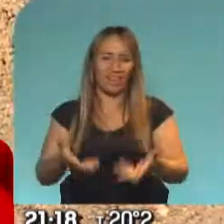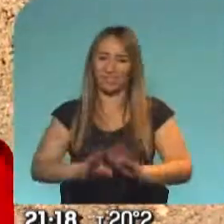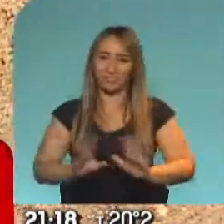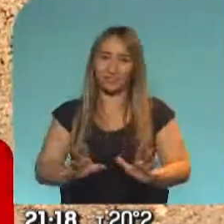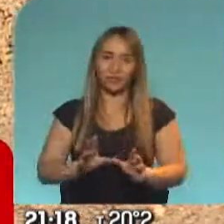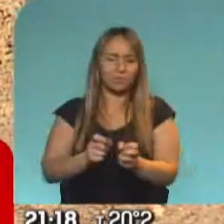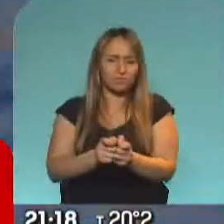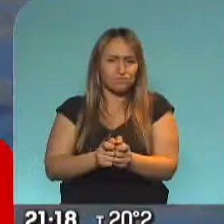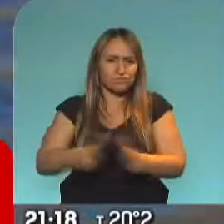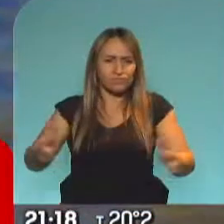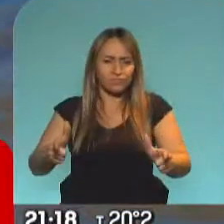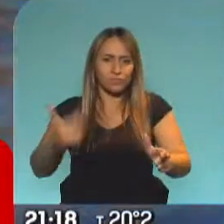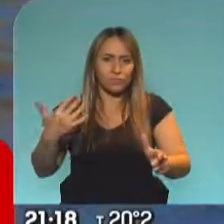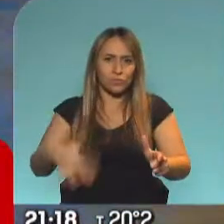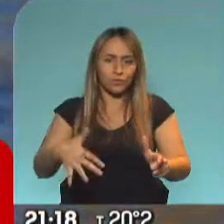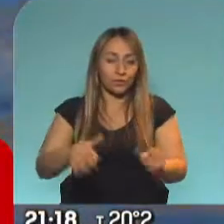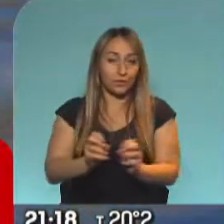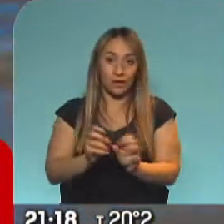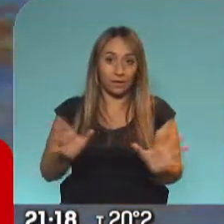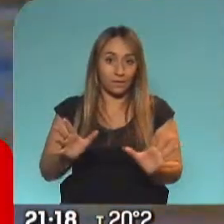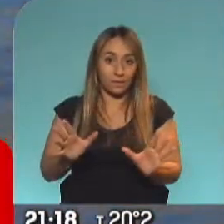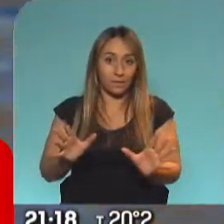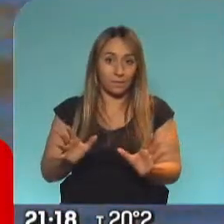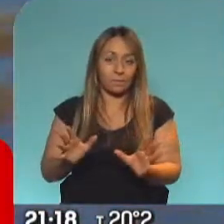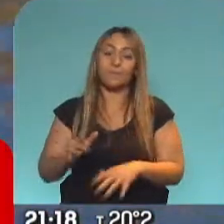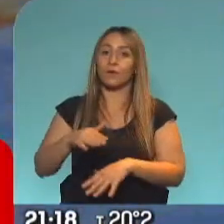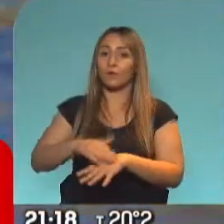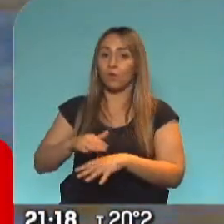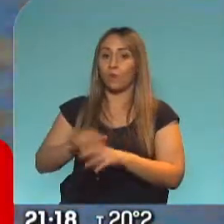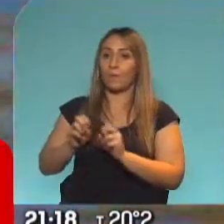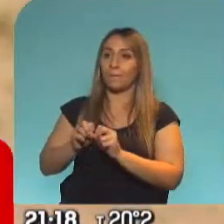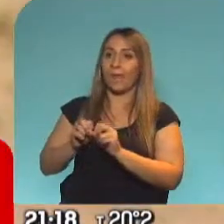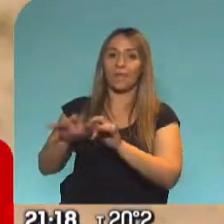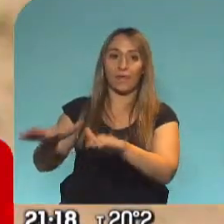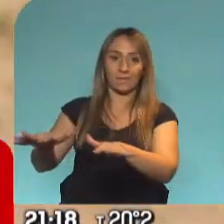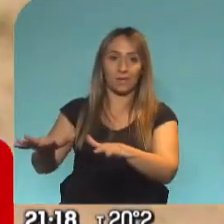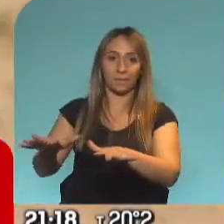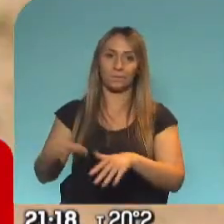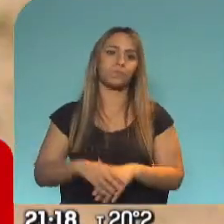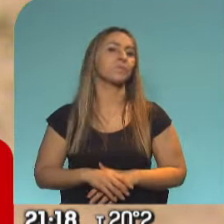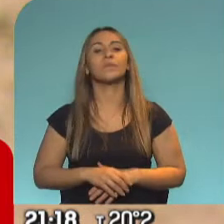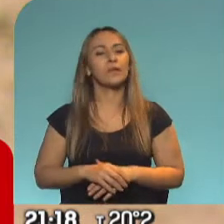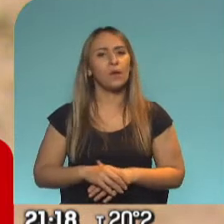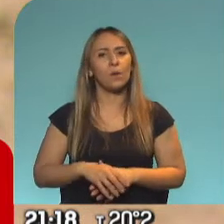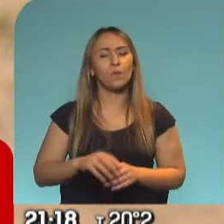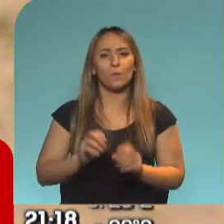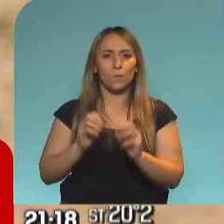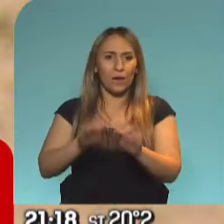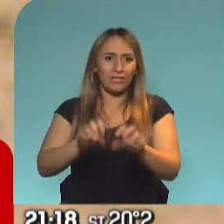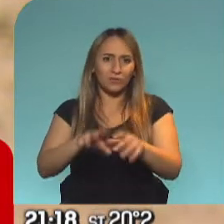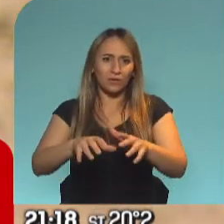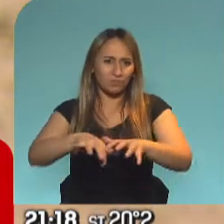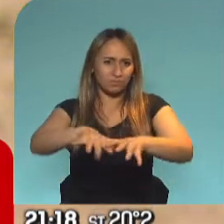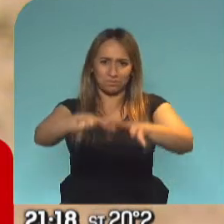e incrementado dramáticamente con la pandemia. Ha incrementado un volumen magnífico la cantidad de